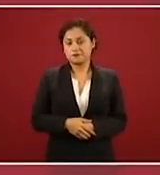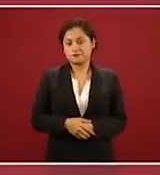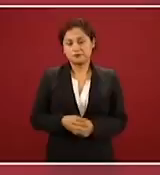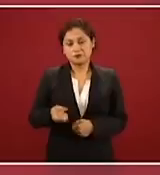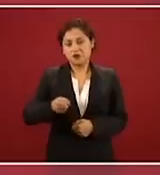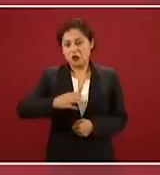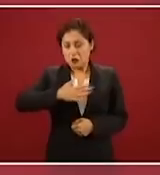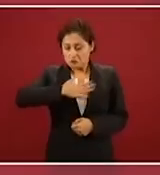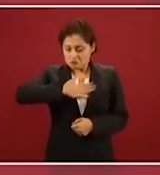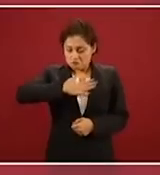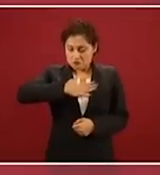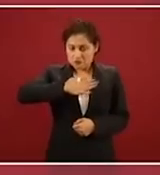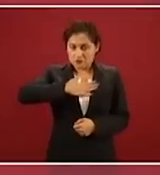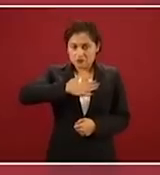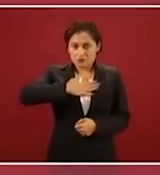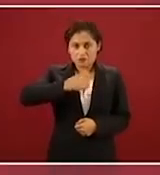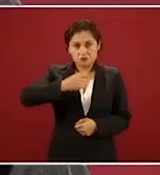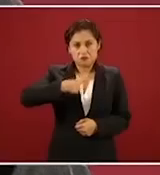aborrecible,